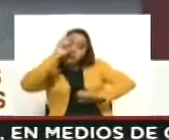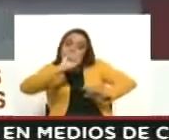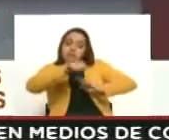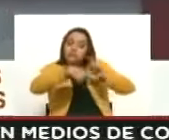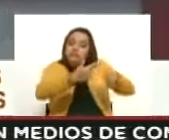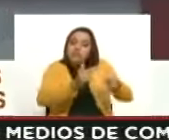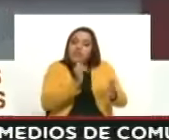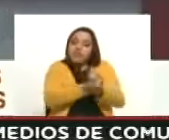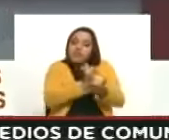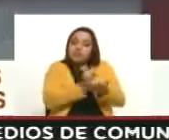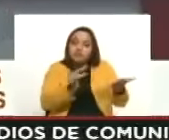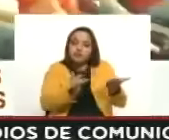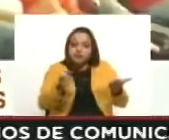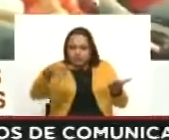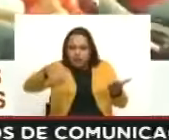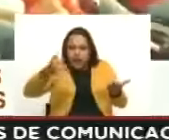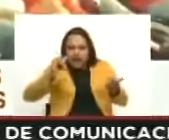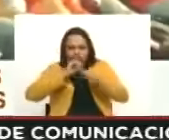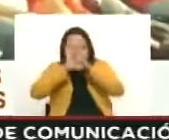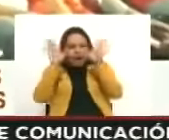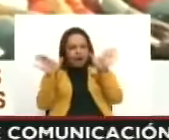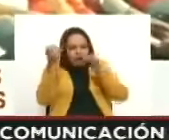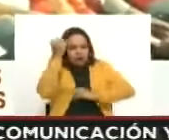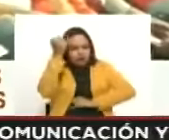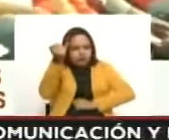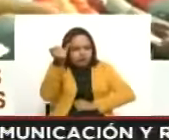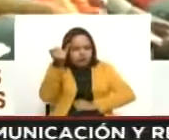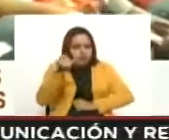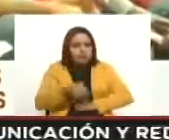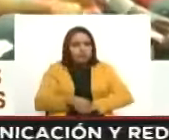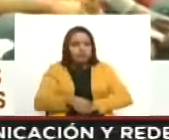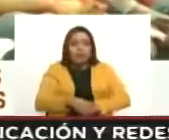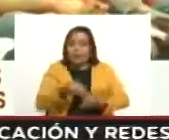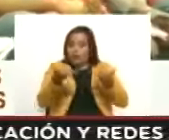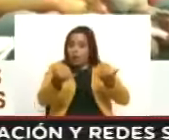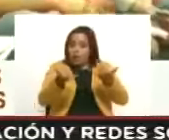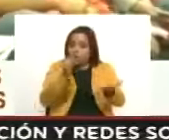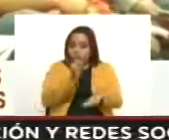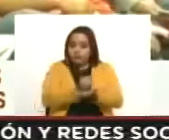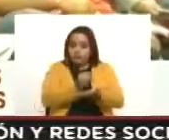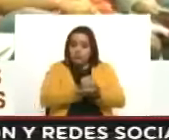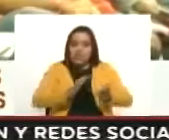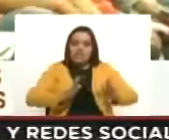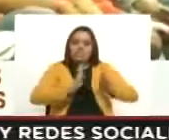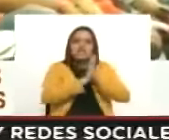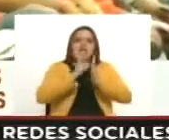¿Estamos claros de la conformación? Ahora, vamos a ver. San Agustín.